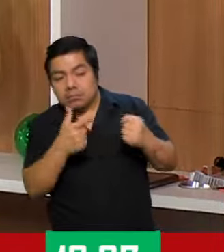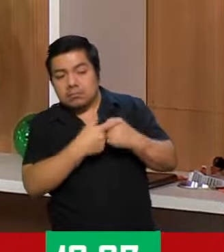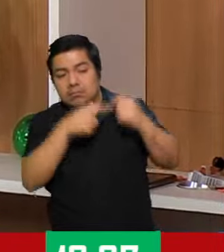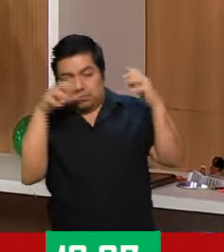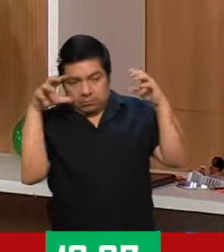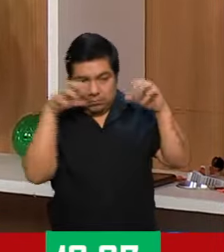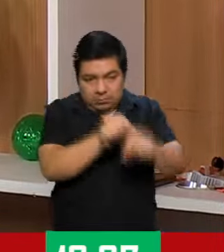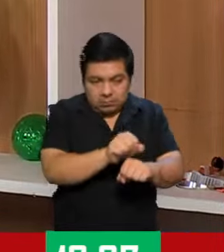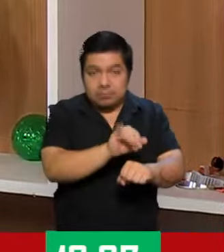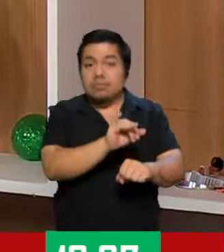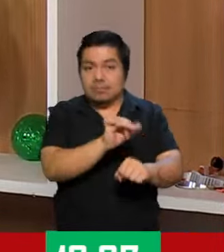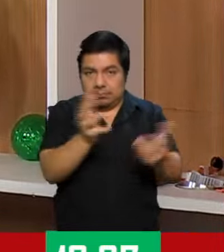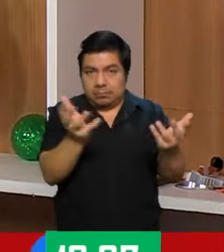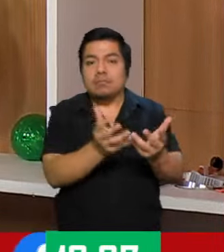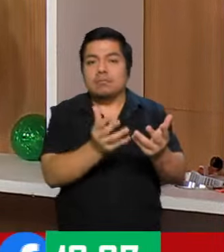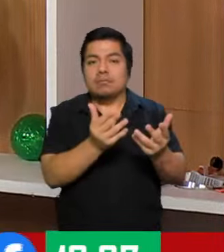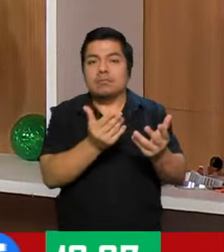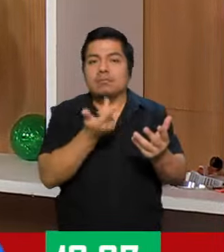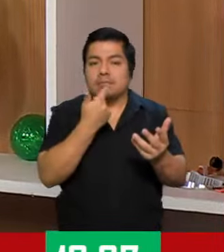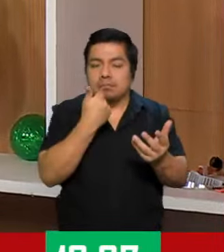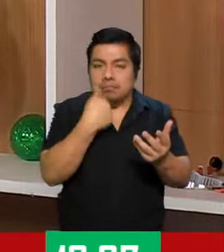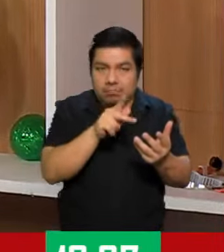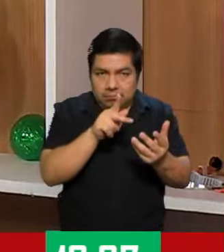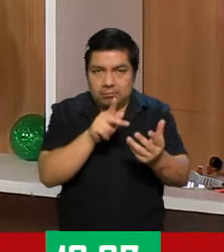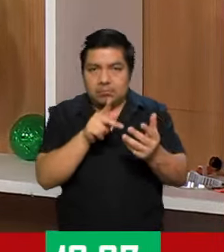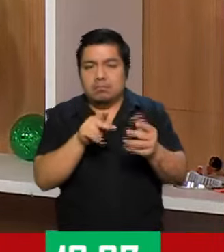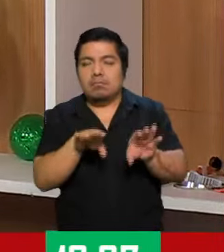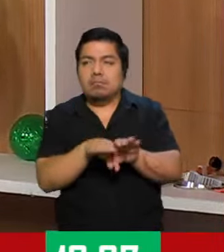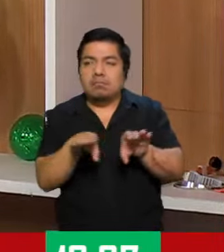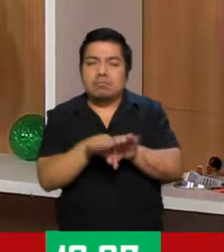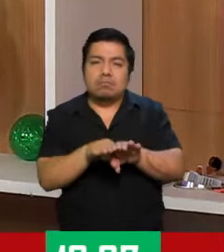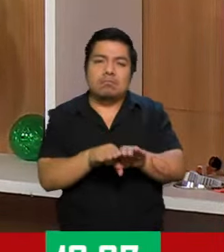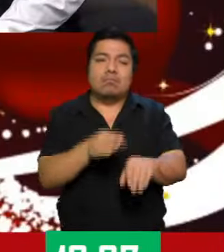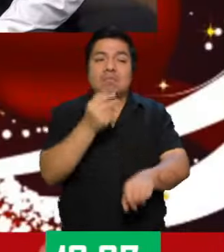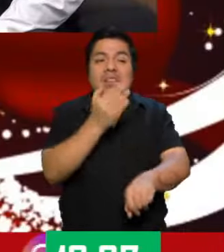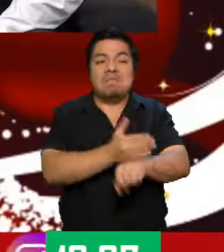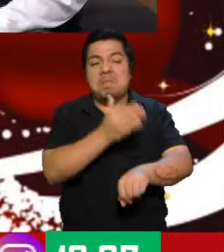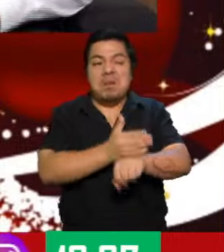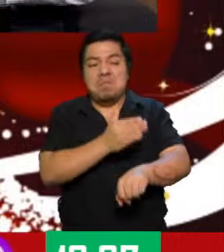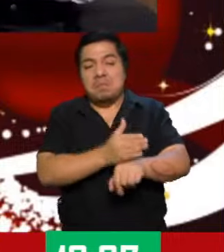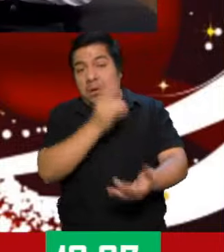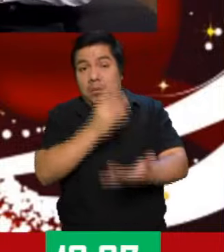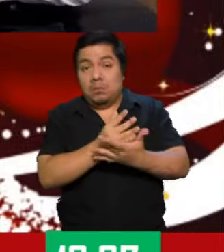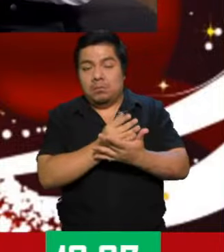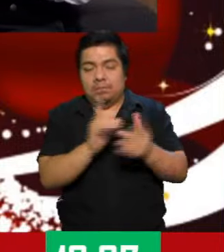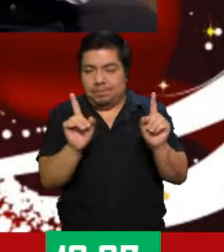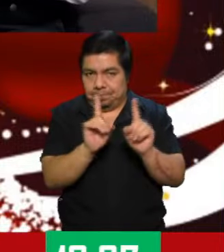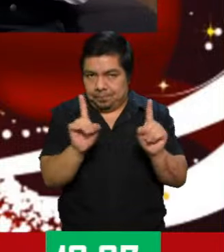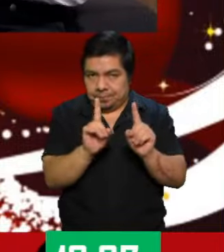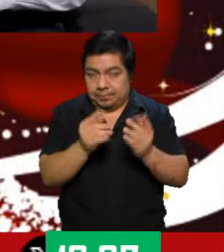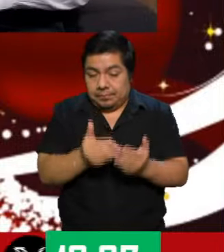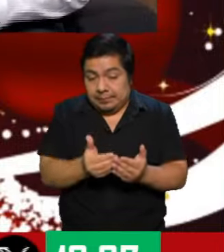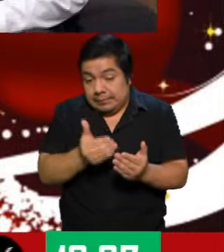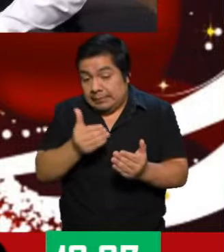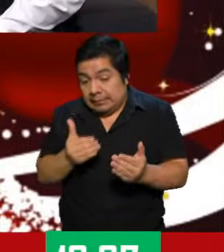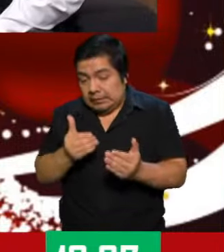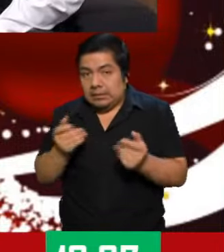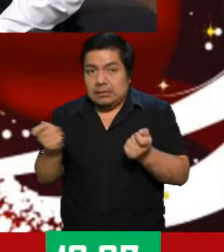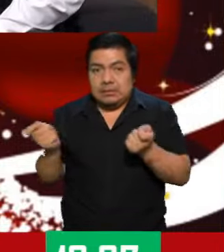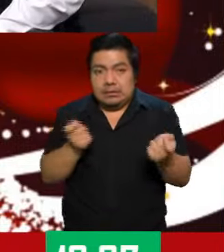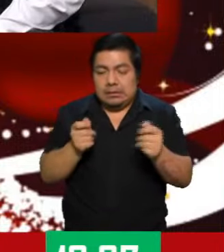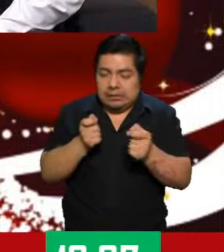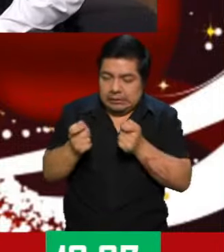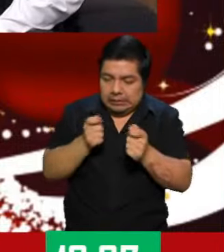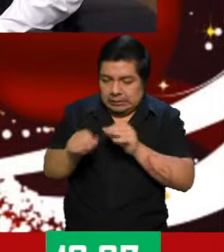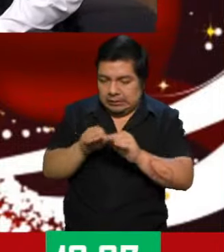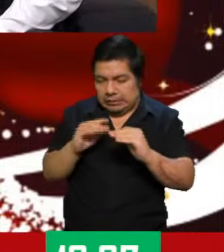hay que hacerlo. Ajá. Pero eso nunca nos va a llevar a una solución final si no se tiene un trabajo profundo para